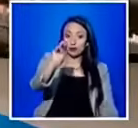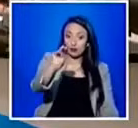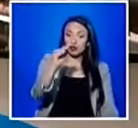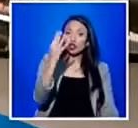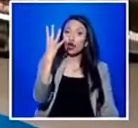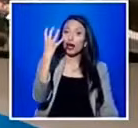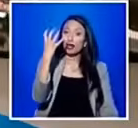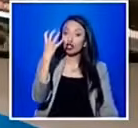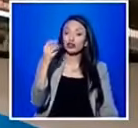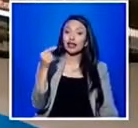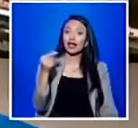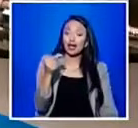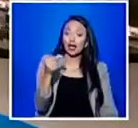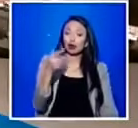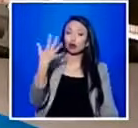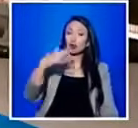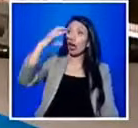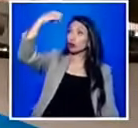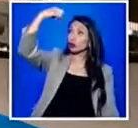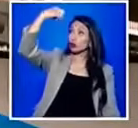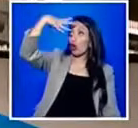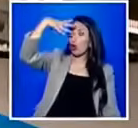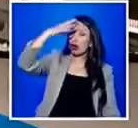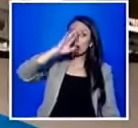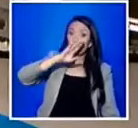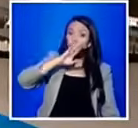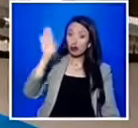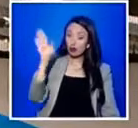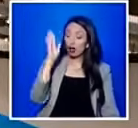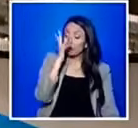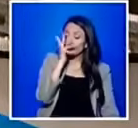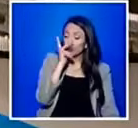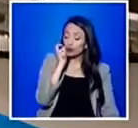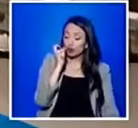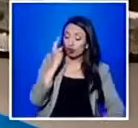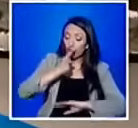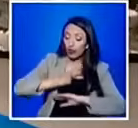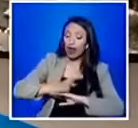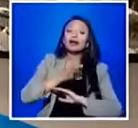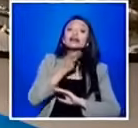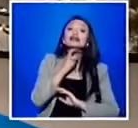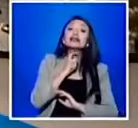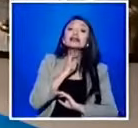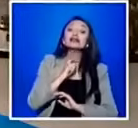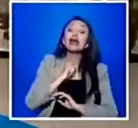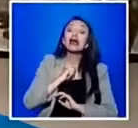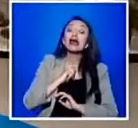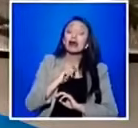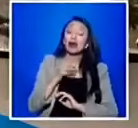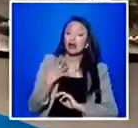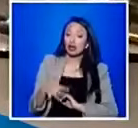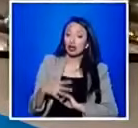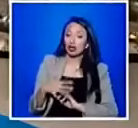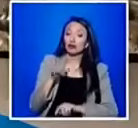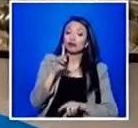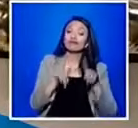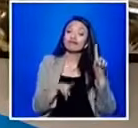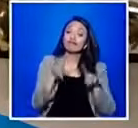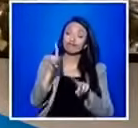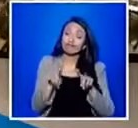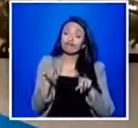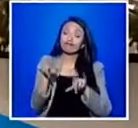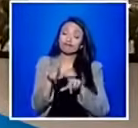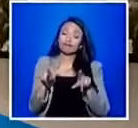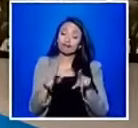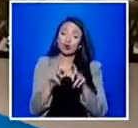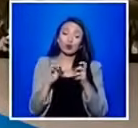de temperatura, mañana soleada en Quito. El día estará seco, al igual que otros puntos del país, donde lamentablemente los vientos